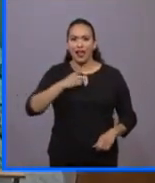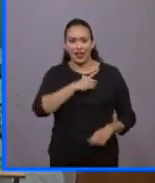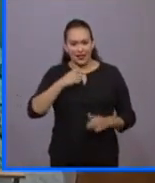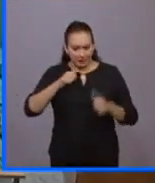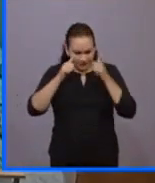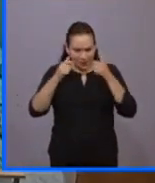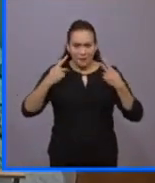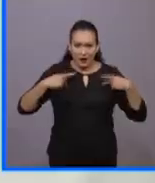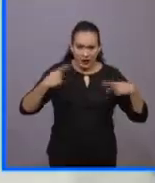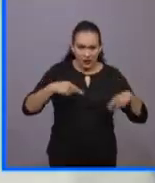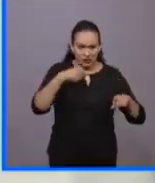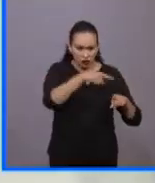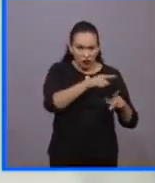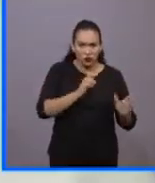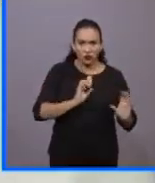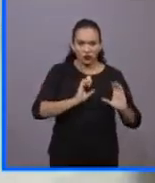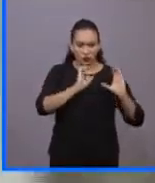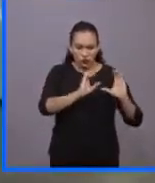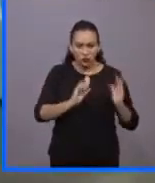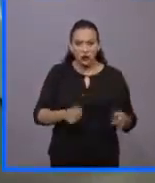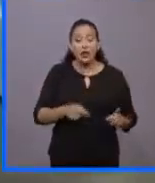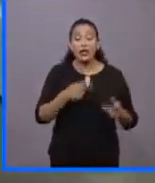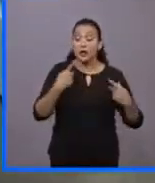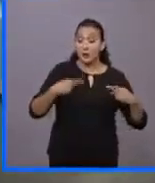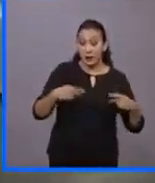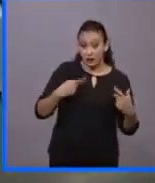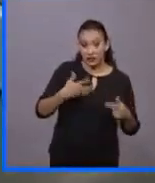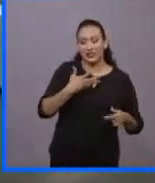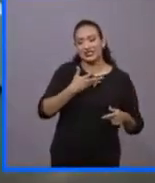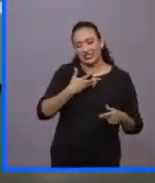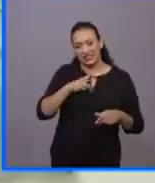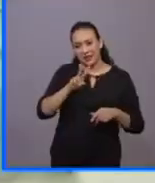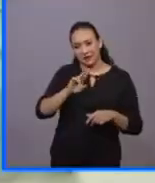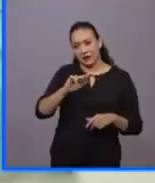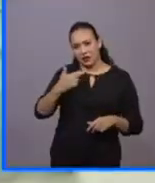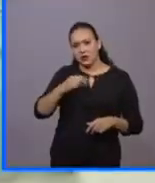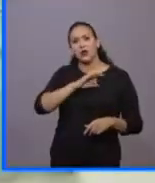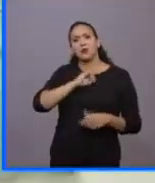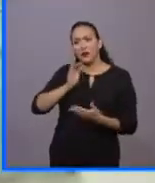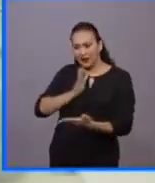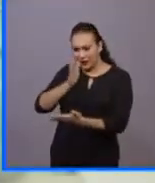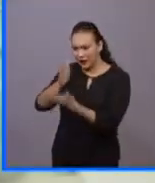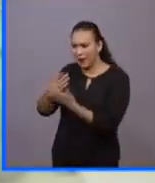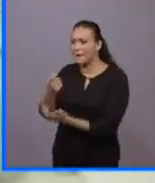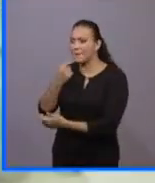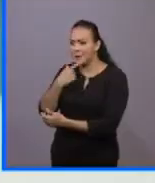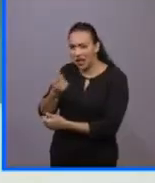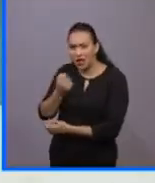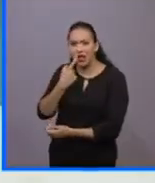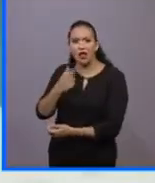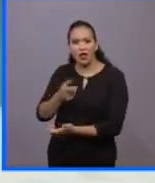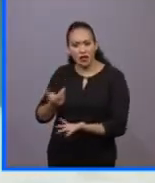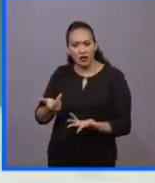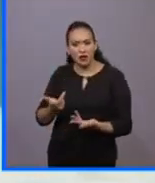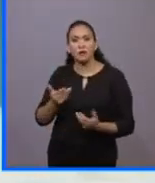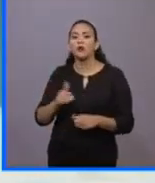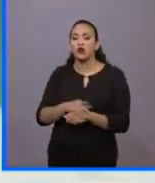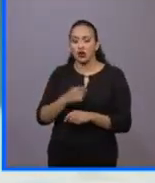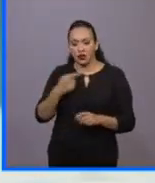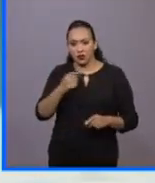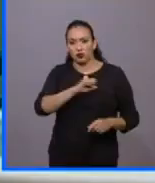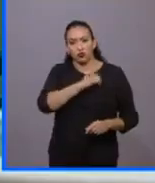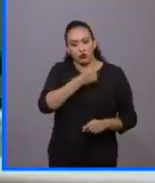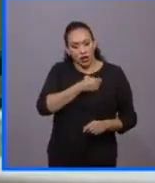viven con esta enfermedad accedan a tratamiento antirretroviral permanente y constante, de acuerdo a su estado de salud